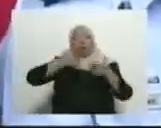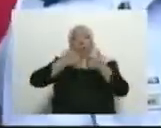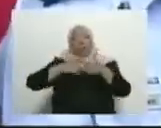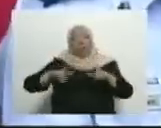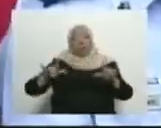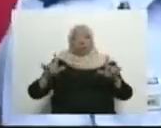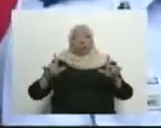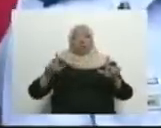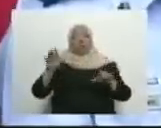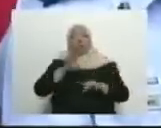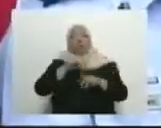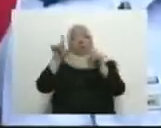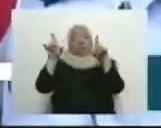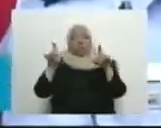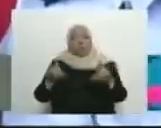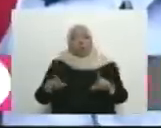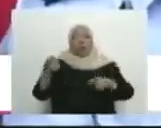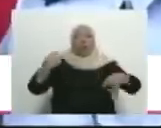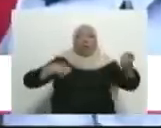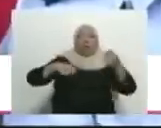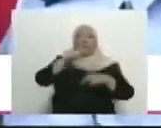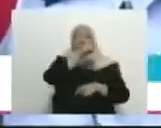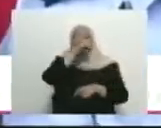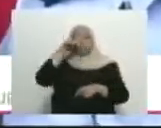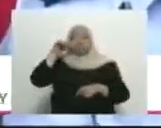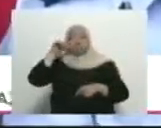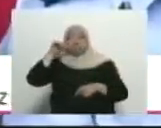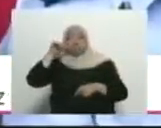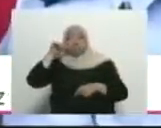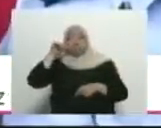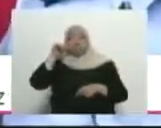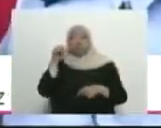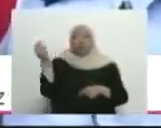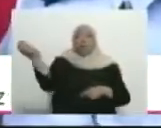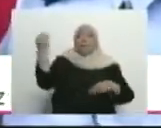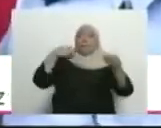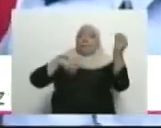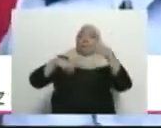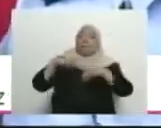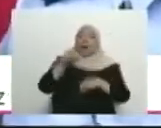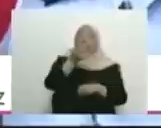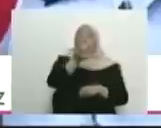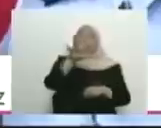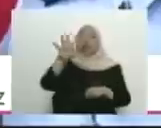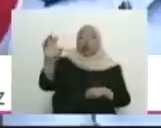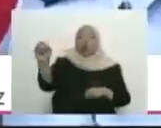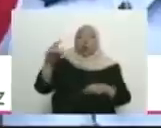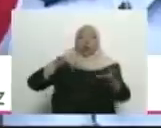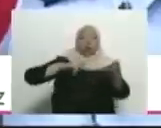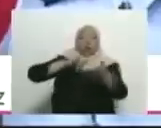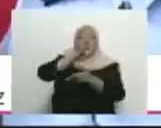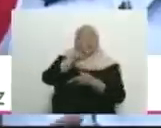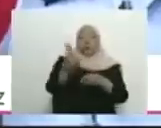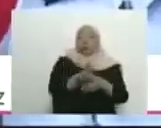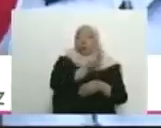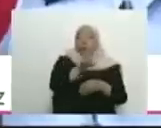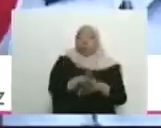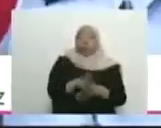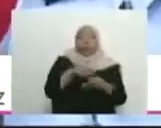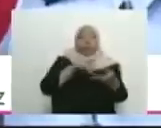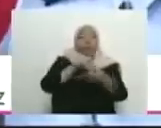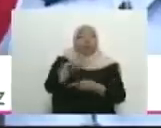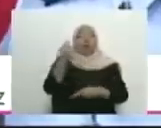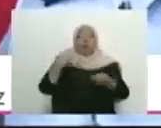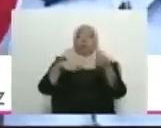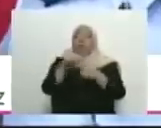para los propósitos de narcotráfico. Más de 350 aviones han sido inutilizados en su